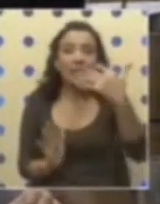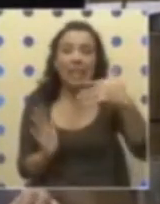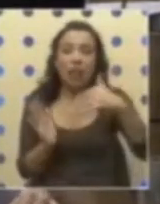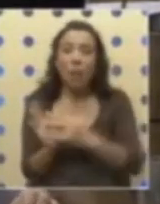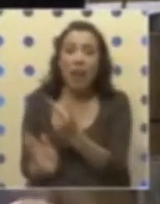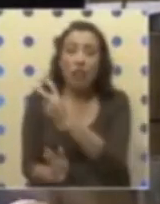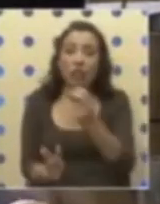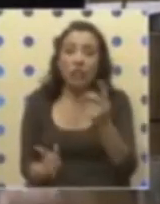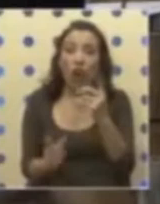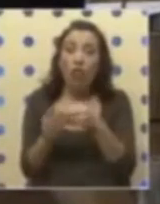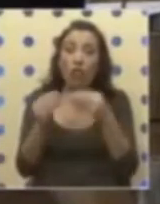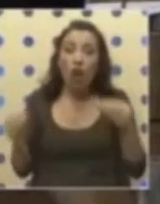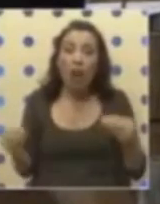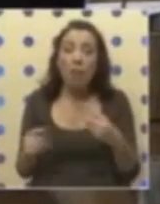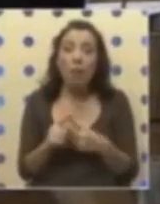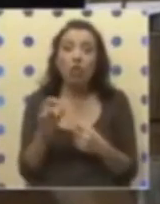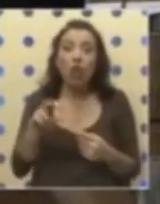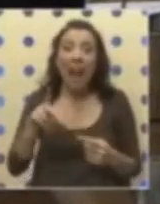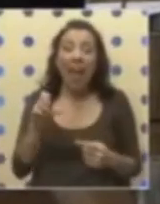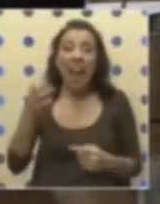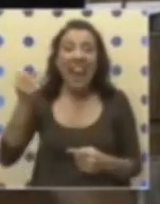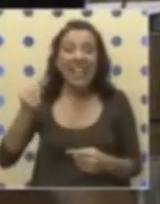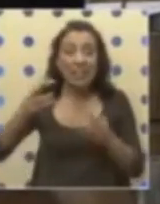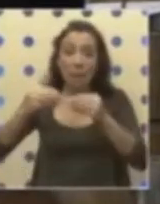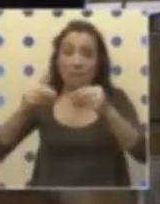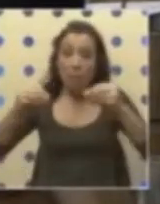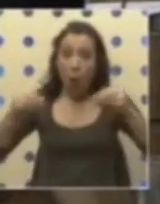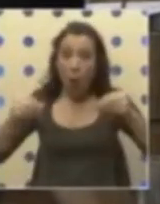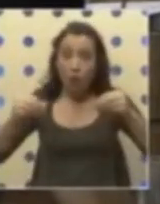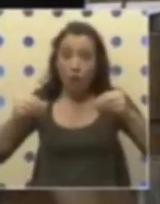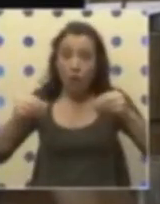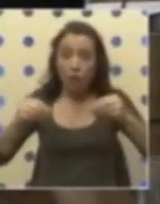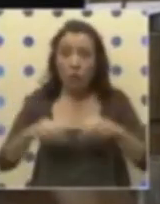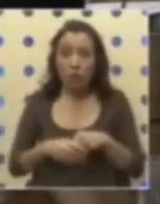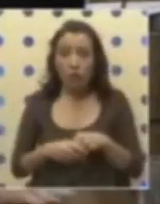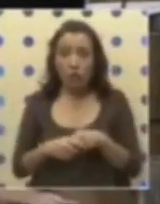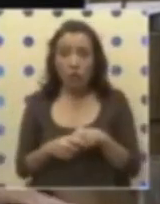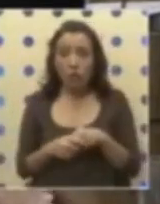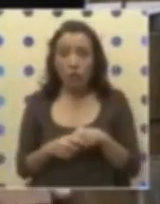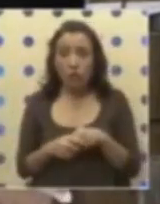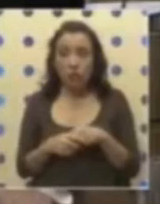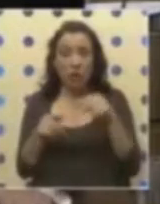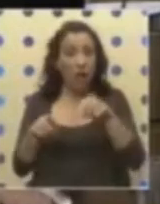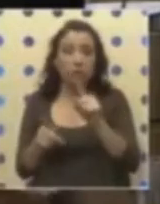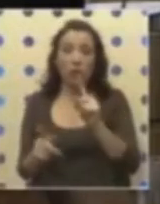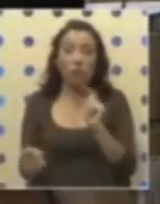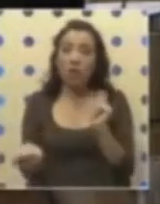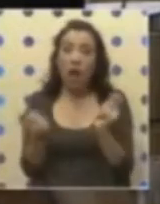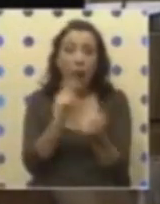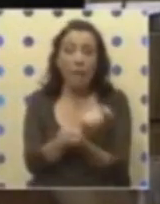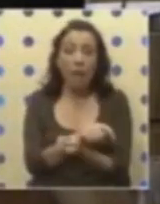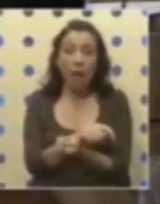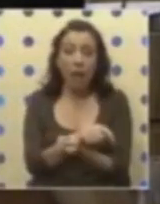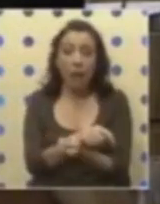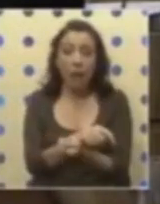$5.200 de tonelada de leche en polvo. Y eso no se ha traducido en